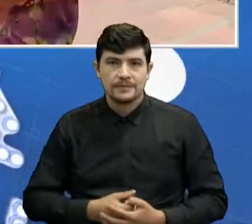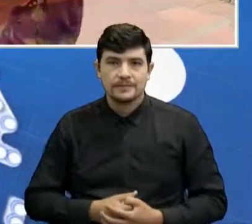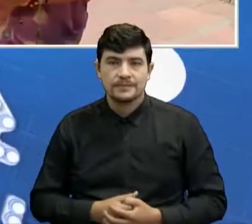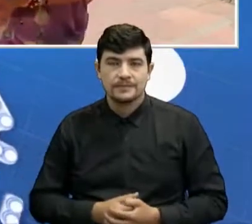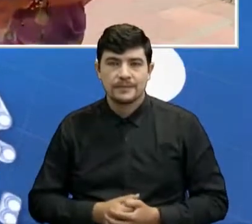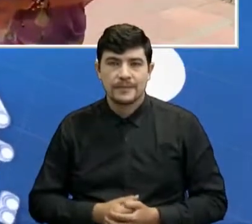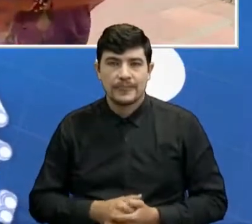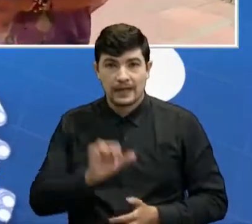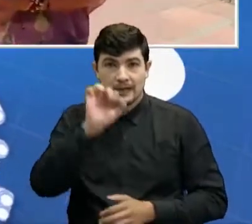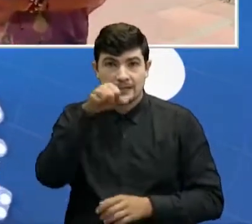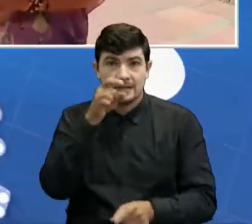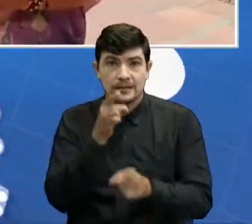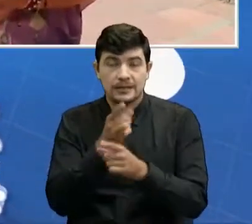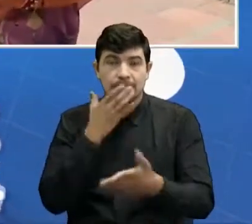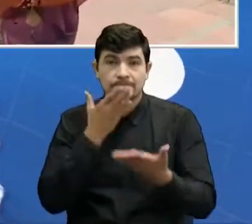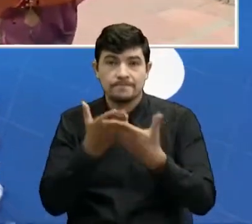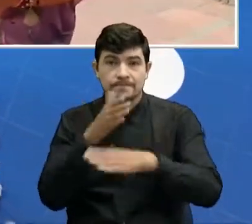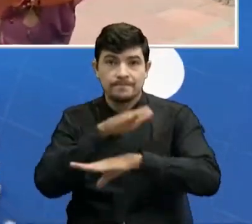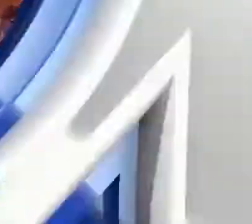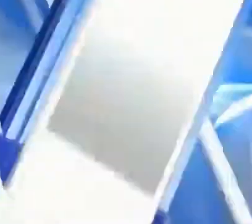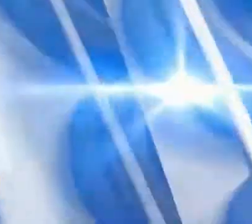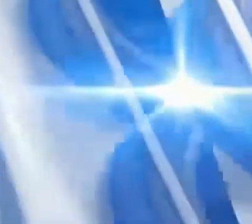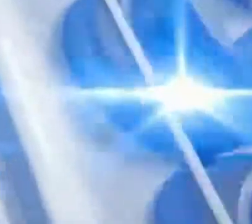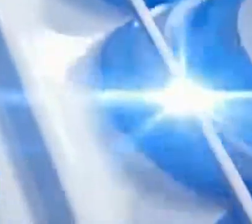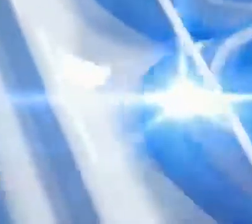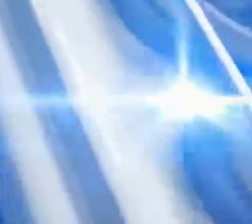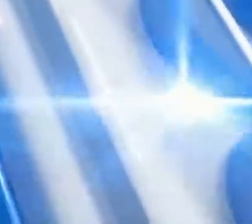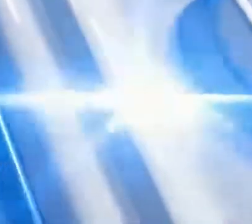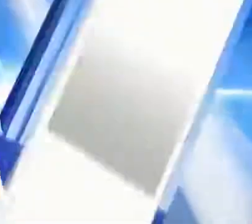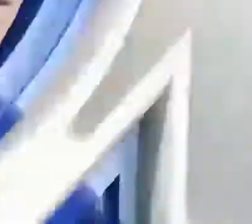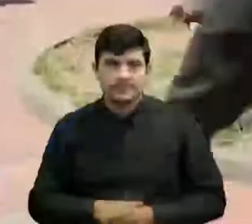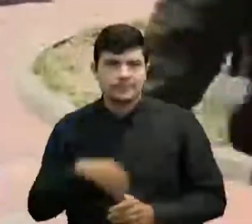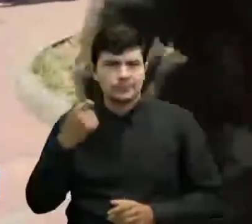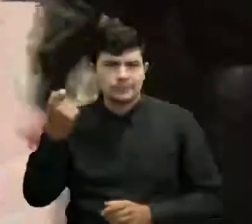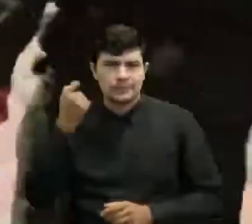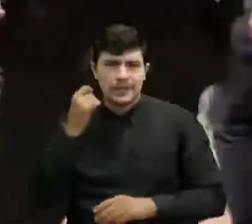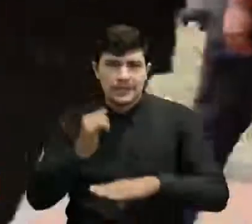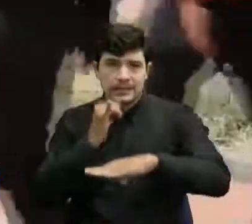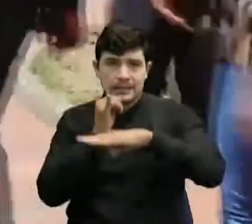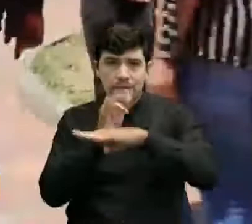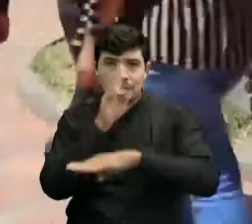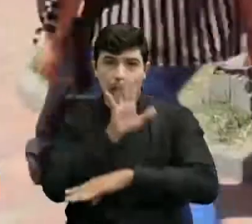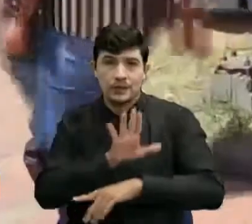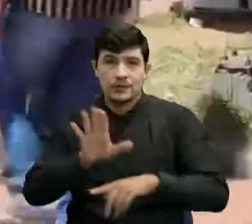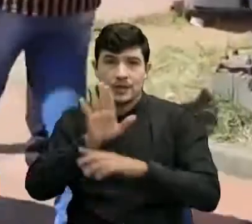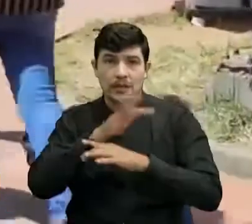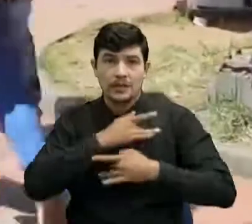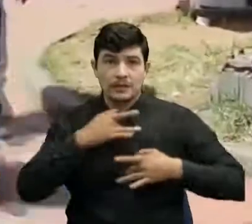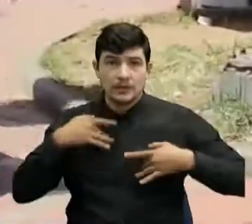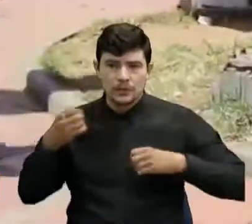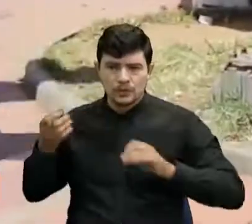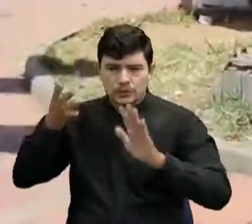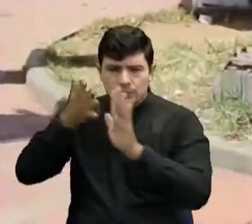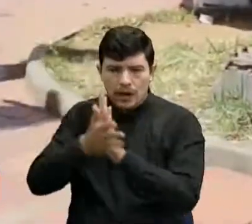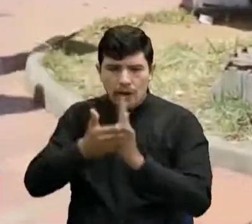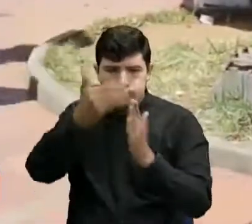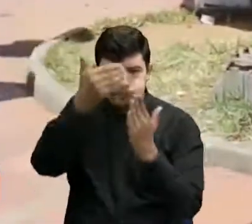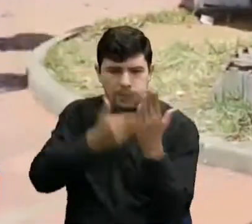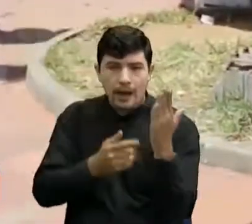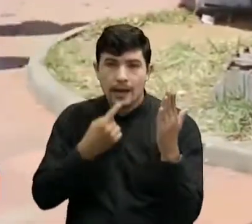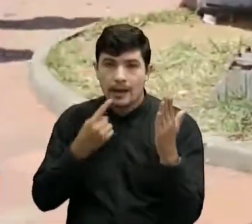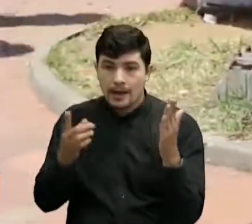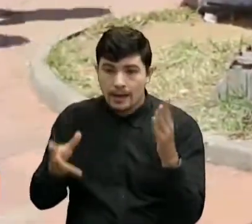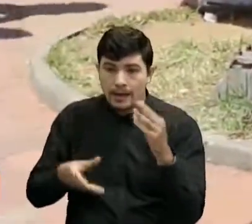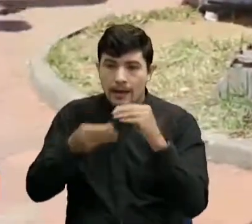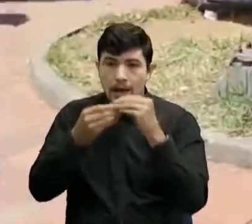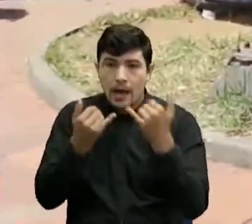Así es, muy buenas tardes. Pues vea, según el último reporte entregado por el Instituto Nacional de Salud, el municipio de Ocaña reporta 24 nuevos